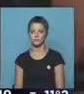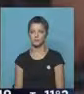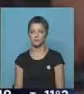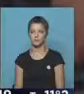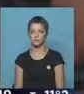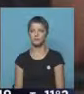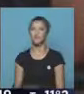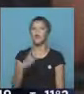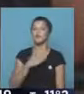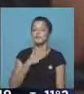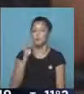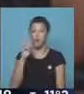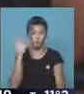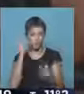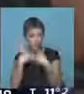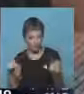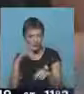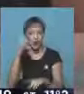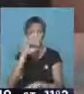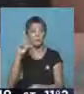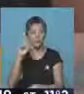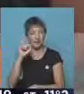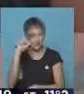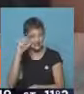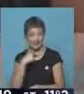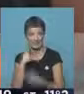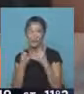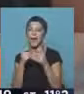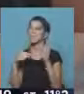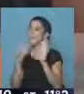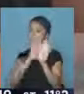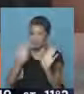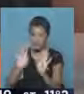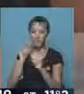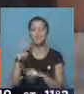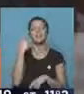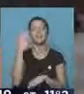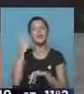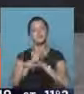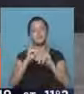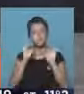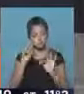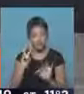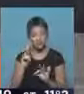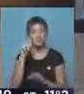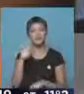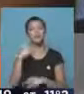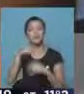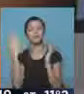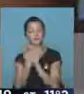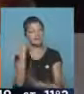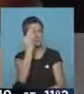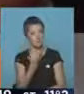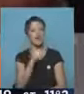nos entusiasmamos con Polis y queremos bailar, pero no. Vamos a analizar lo que estábamos viendo recién en el informe y para eso estamos con un experto, con Ariel